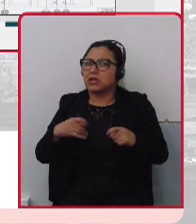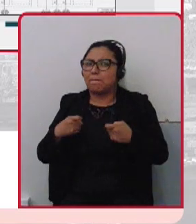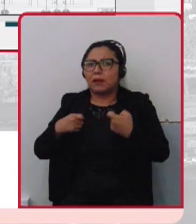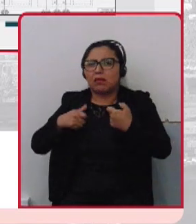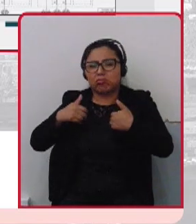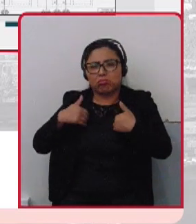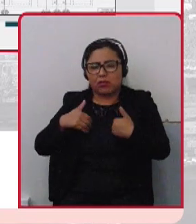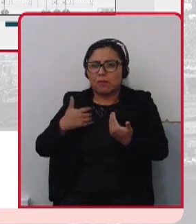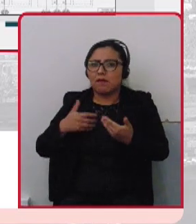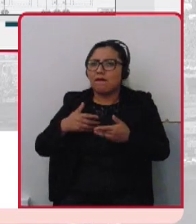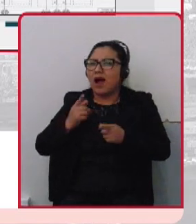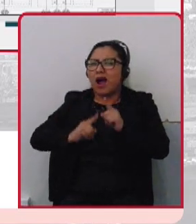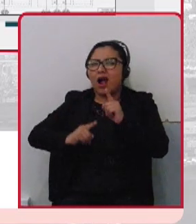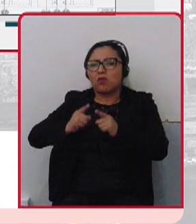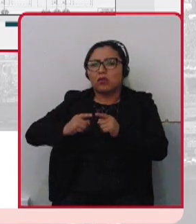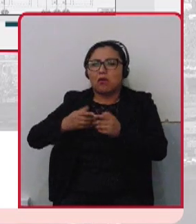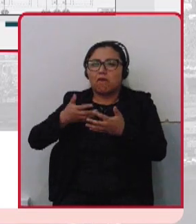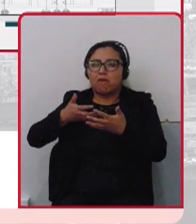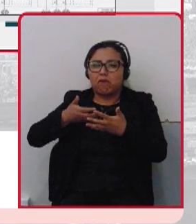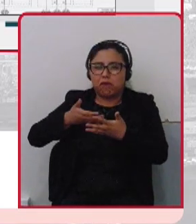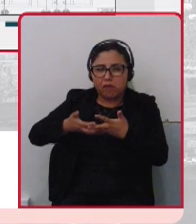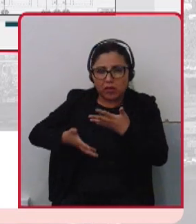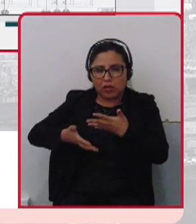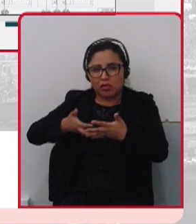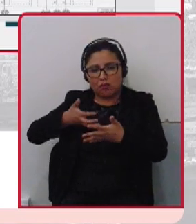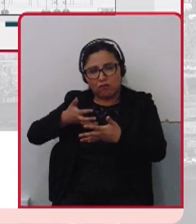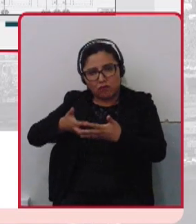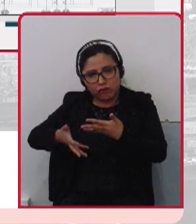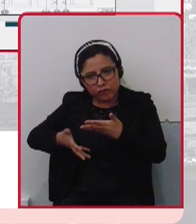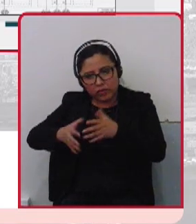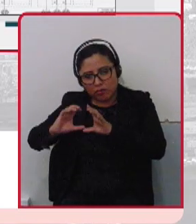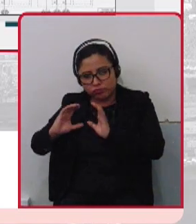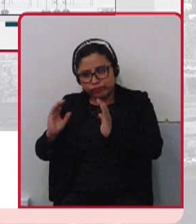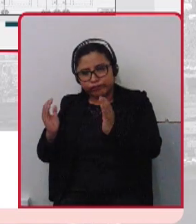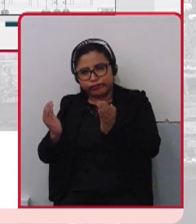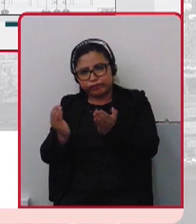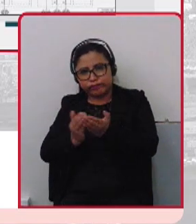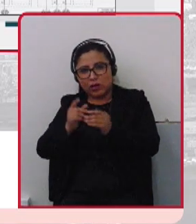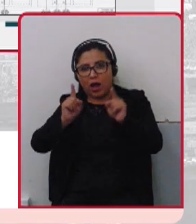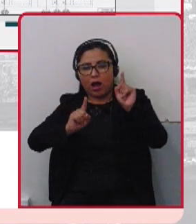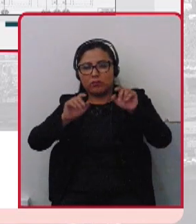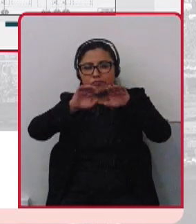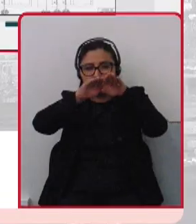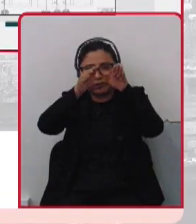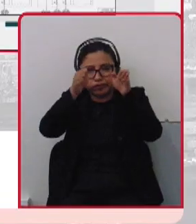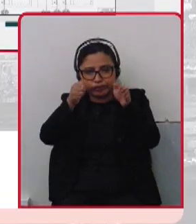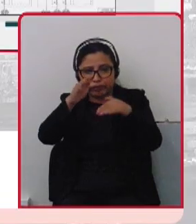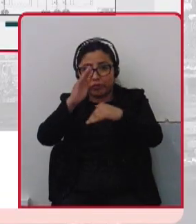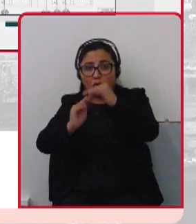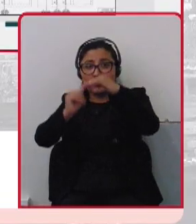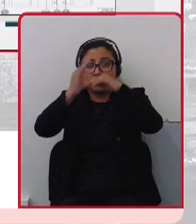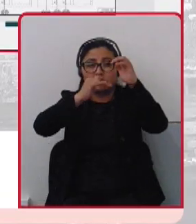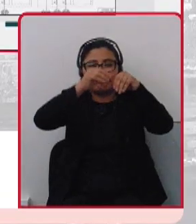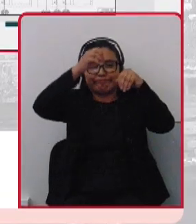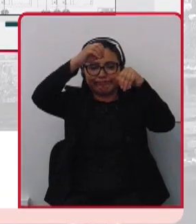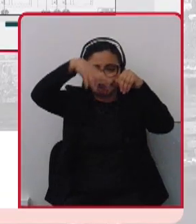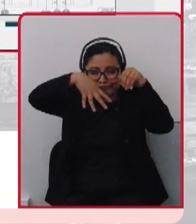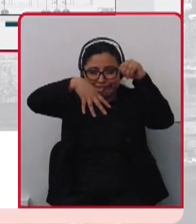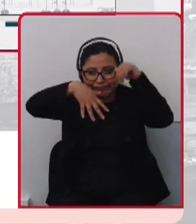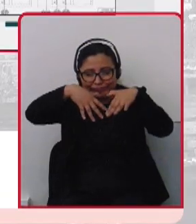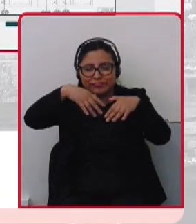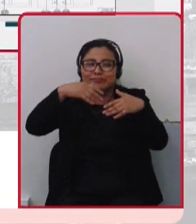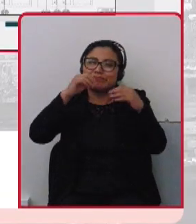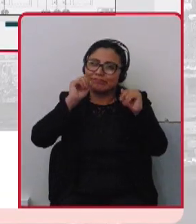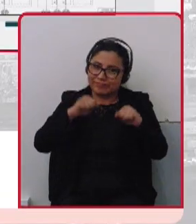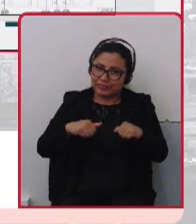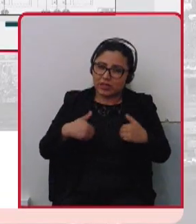tener infiltraciones dentro de los túneles, más aún cuando nos encontramos en etapa constructiva, ¿ya? Y es por eso